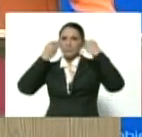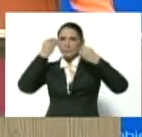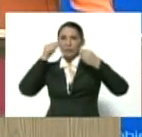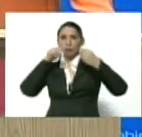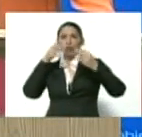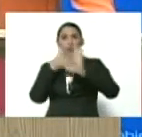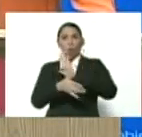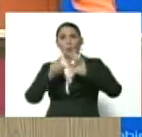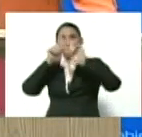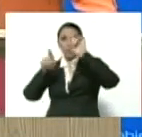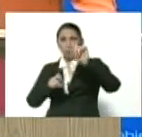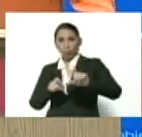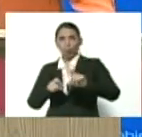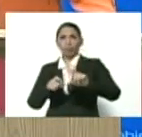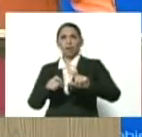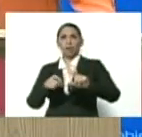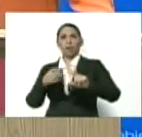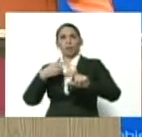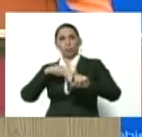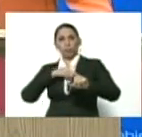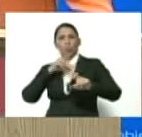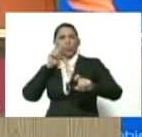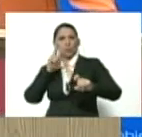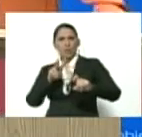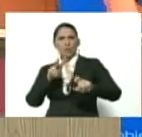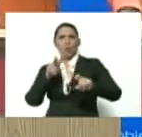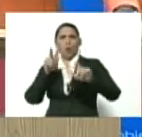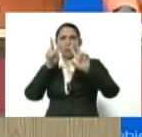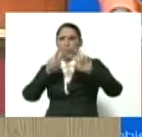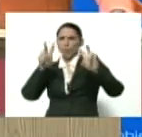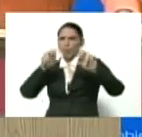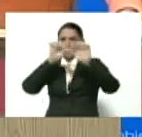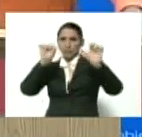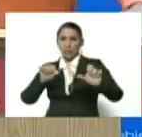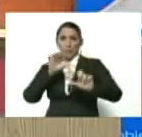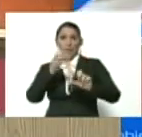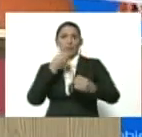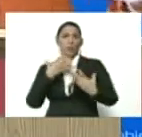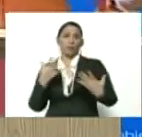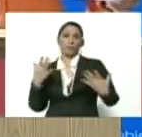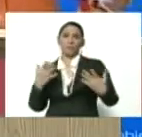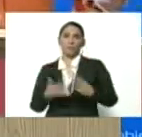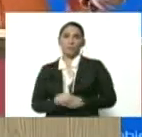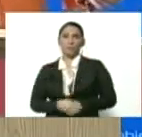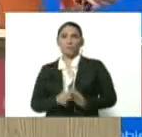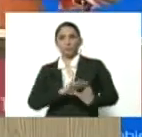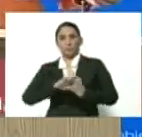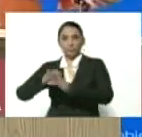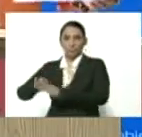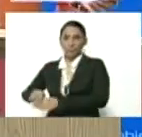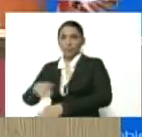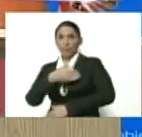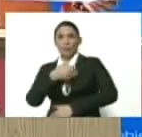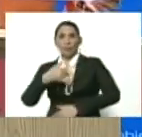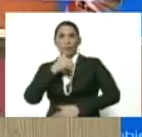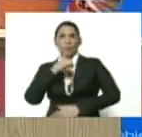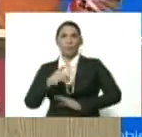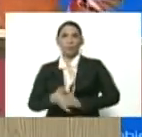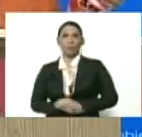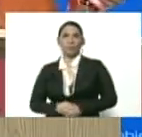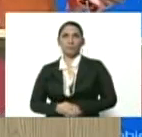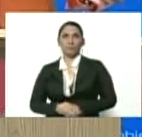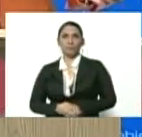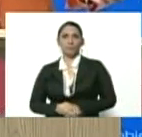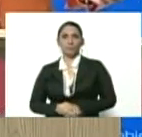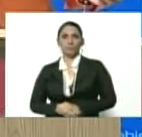se ha hecho a través del sistema Patria. Bueno, pasando a otro punto, queremos informar que